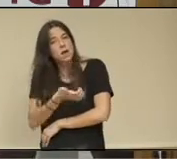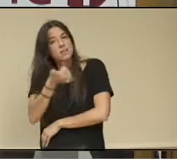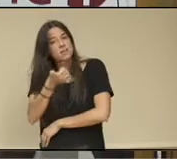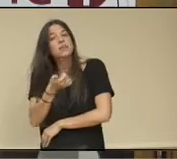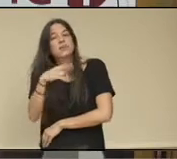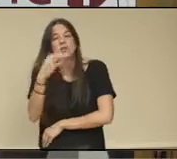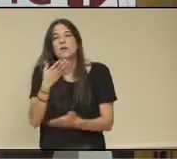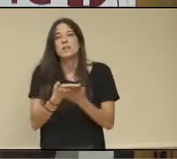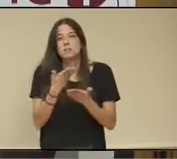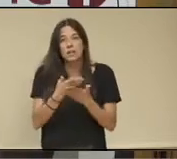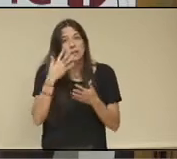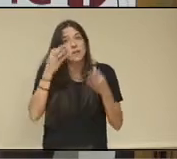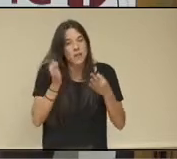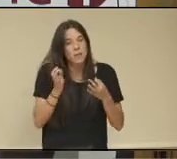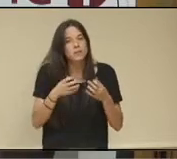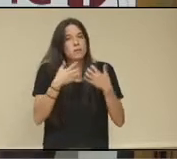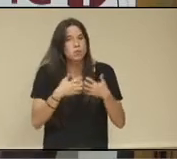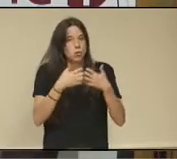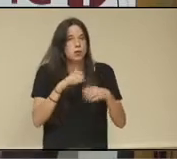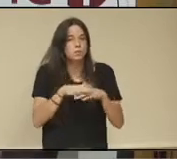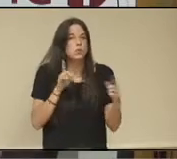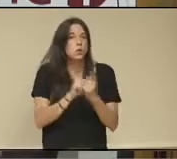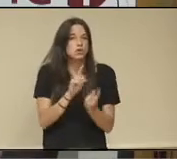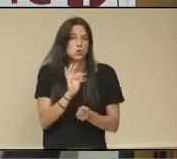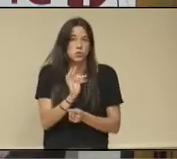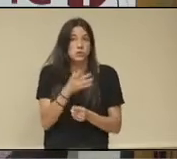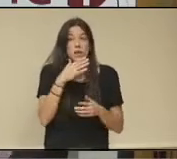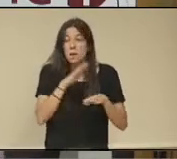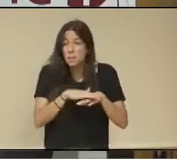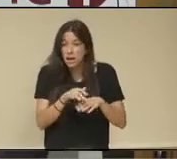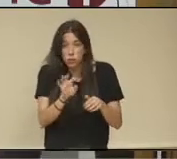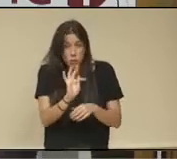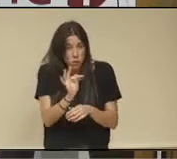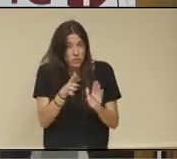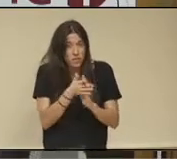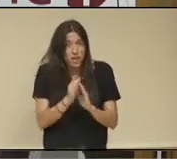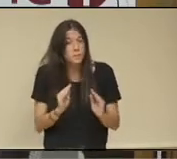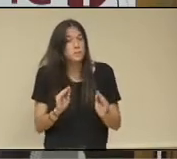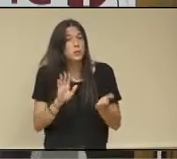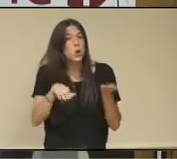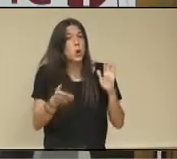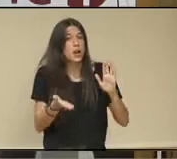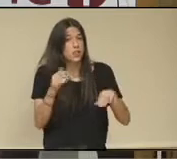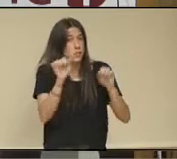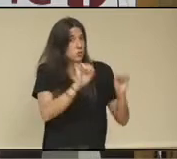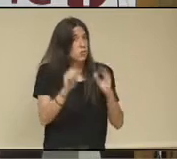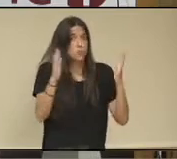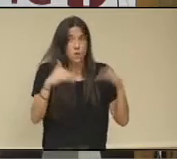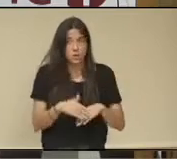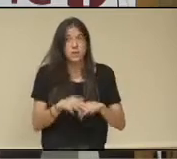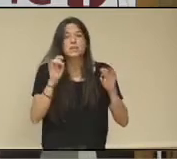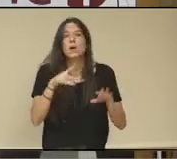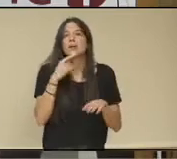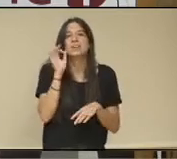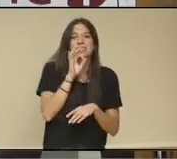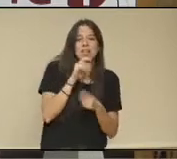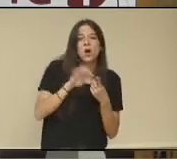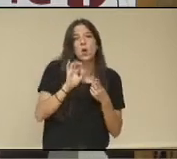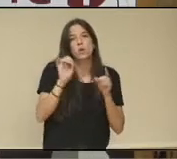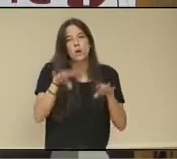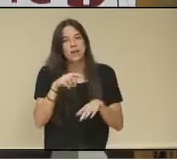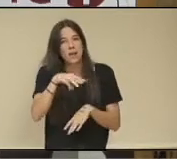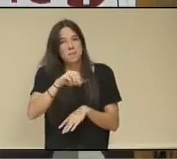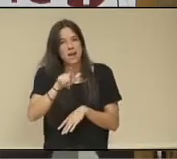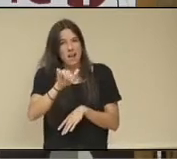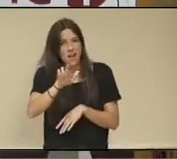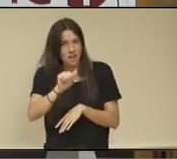contra la tuberculosis. Para la tuberculosis no hay ninguna correlación de protección, pasa como SIDA y malaria. Tenemos que